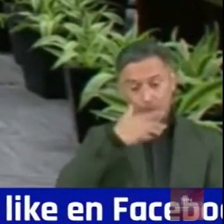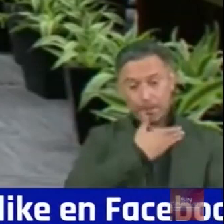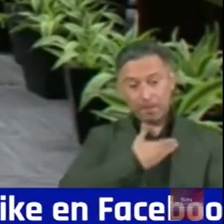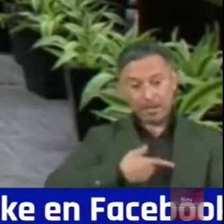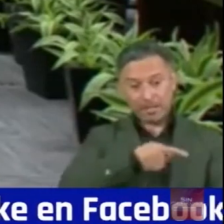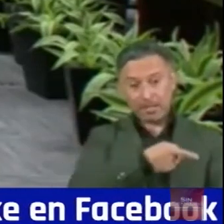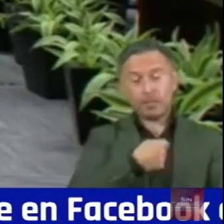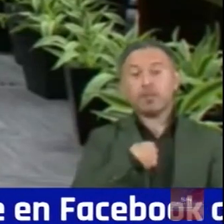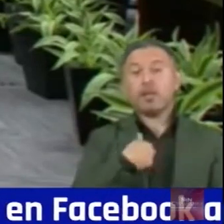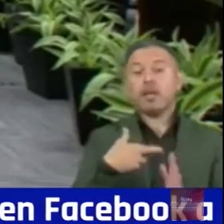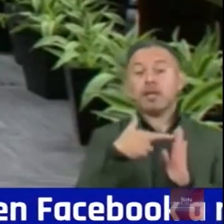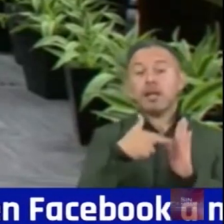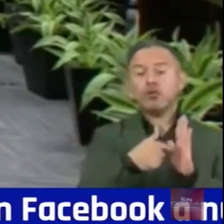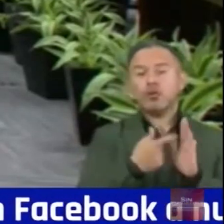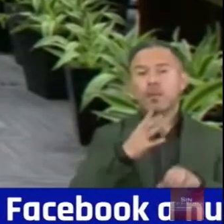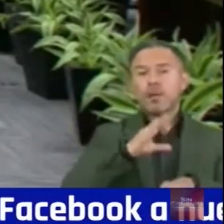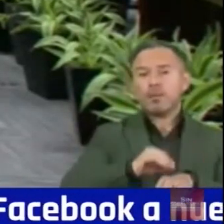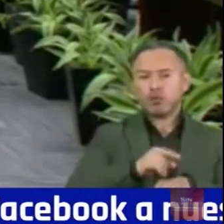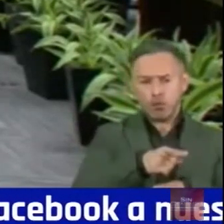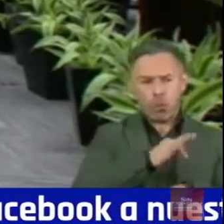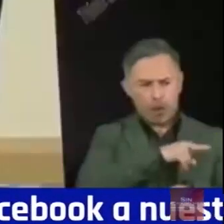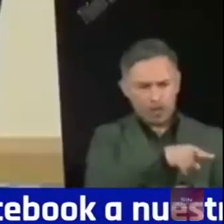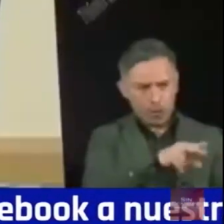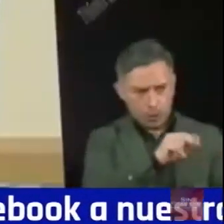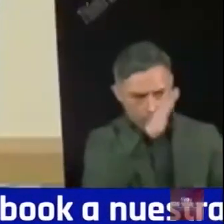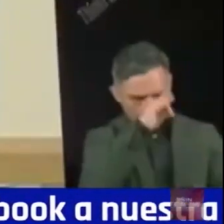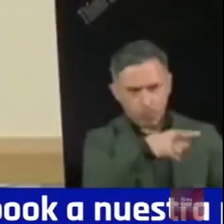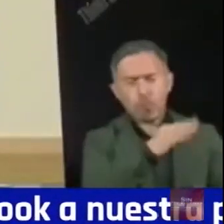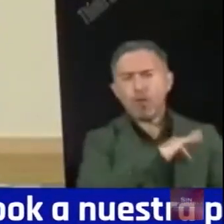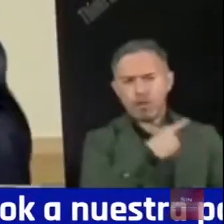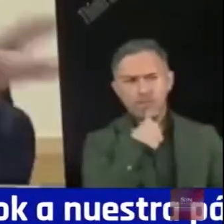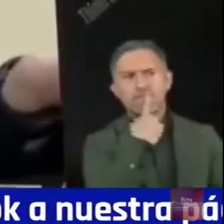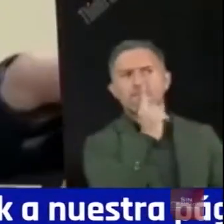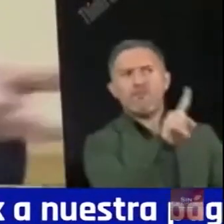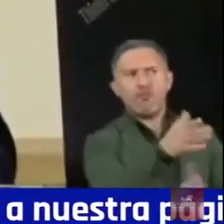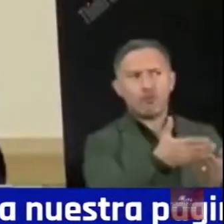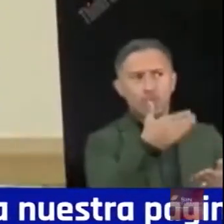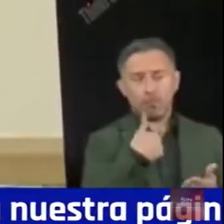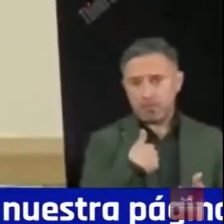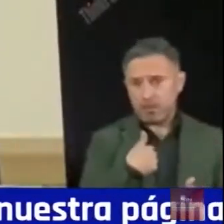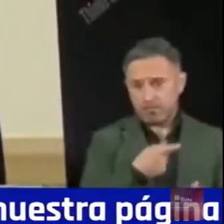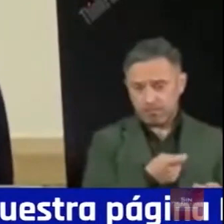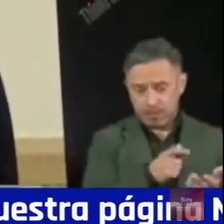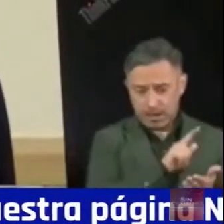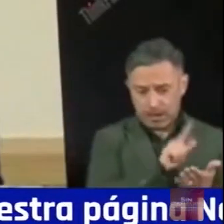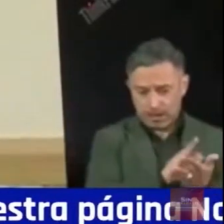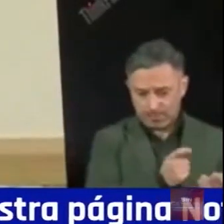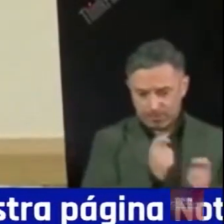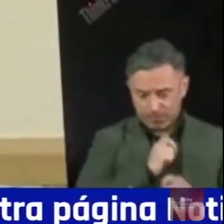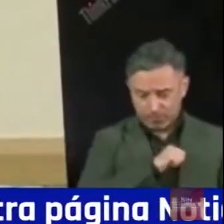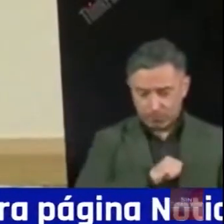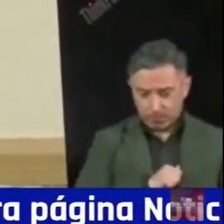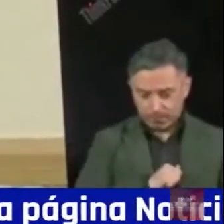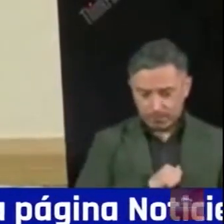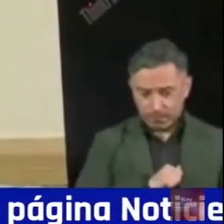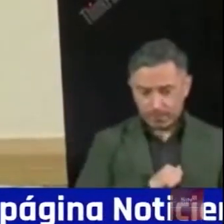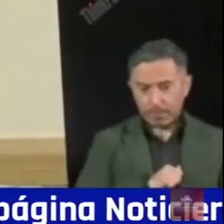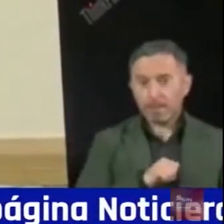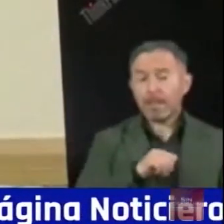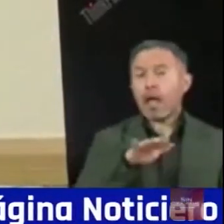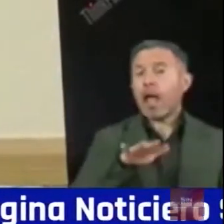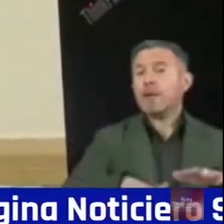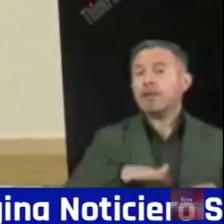en ejercicio de mis facultades reglamentarias, y ya sé que se me puede impugnar esto, en ejercer mis facultades suele ser a veces